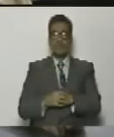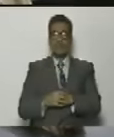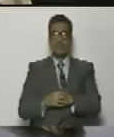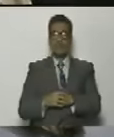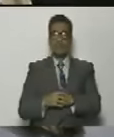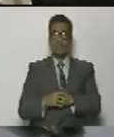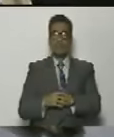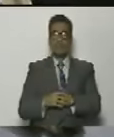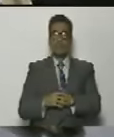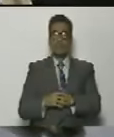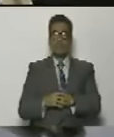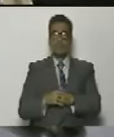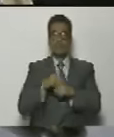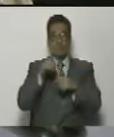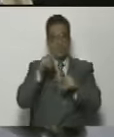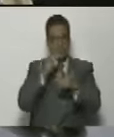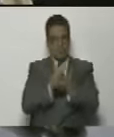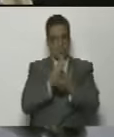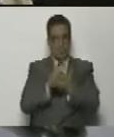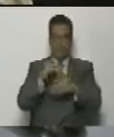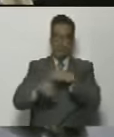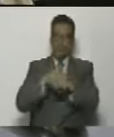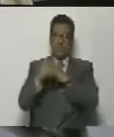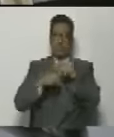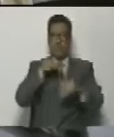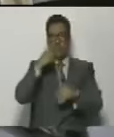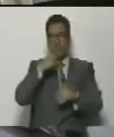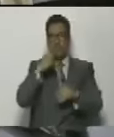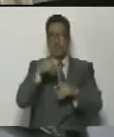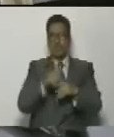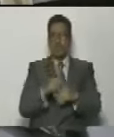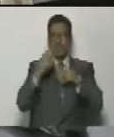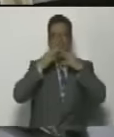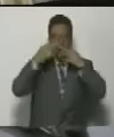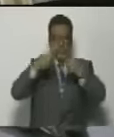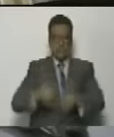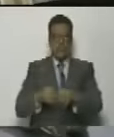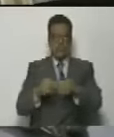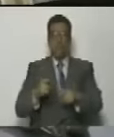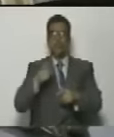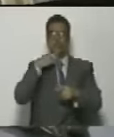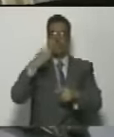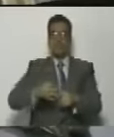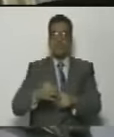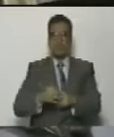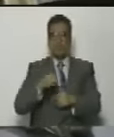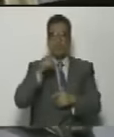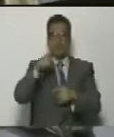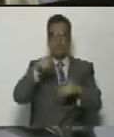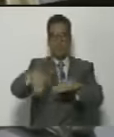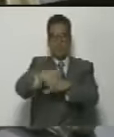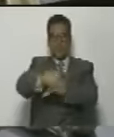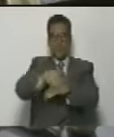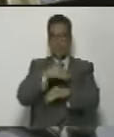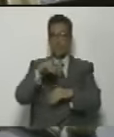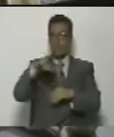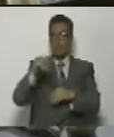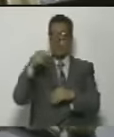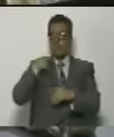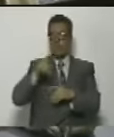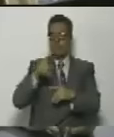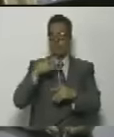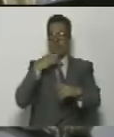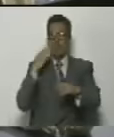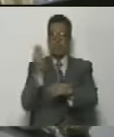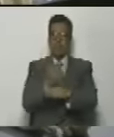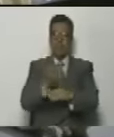están permanentemente haciendo política en el país, política de verdad, realpolitik en la calle, no los que